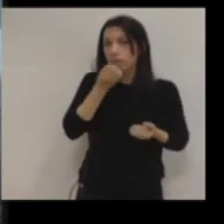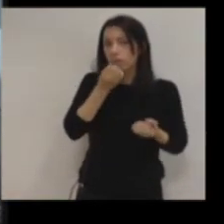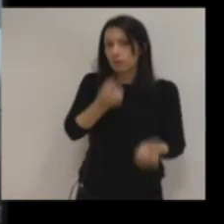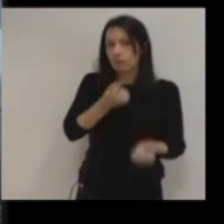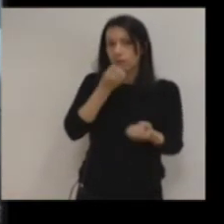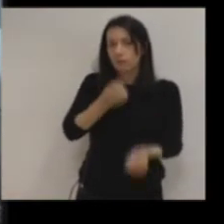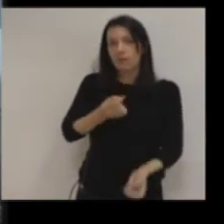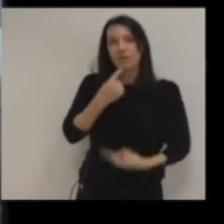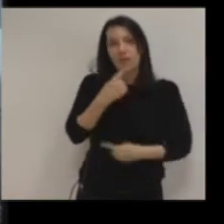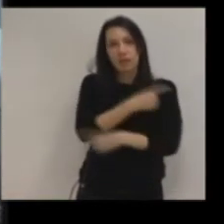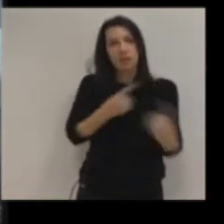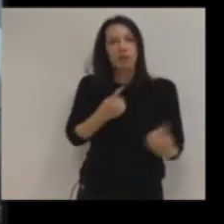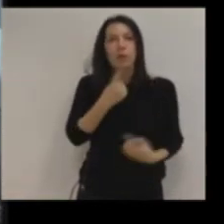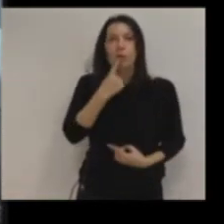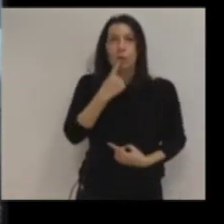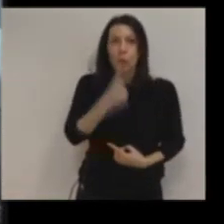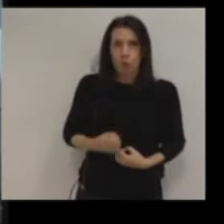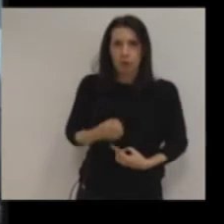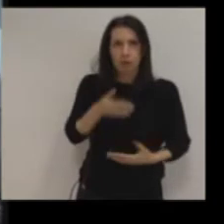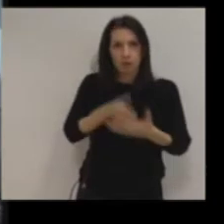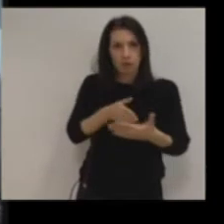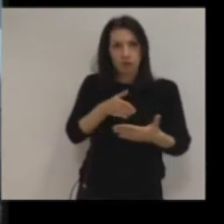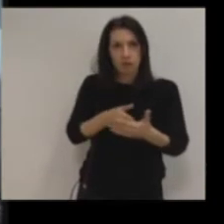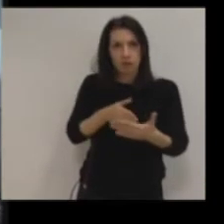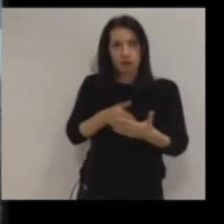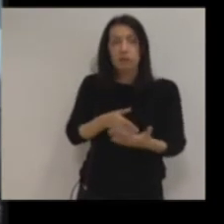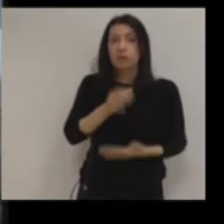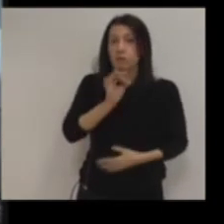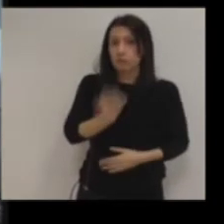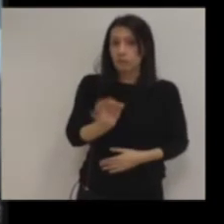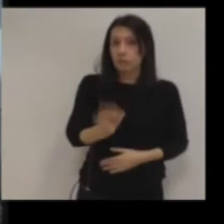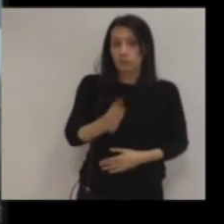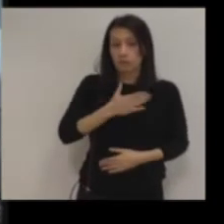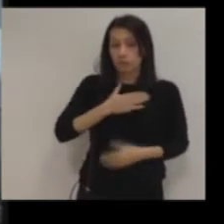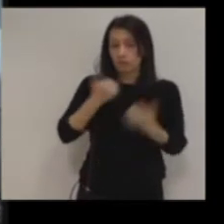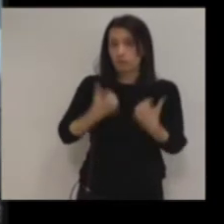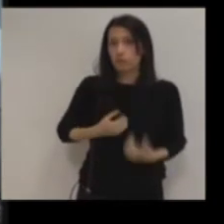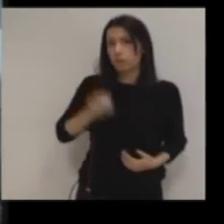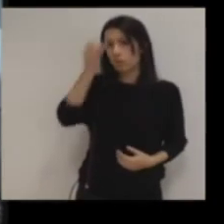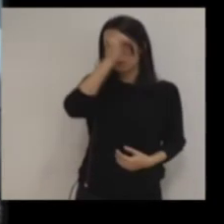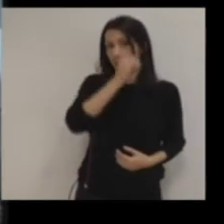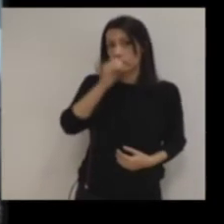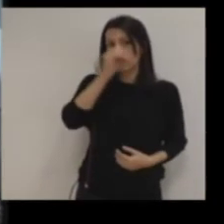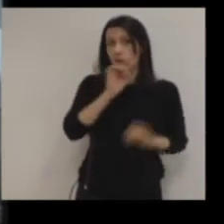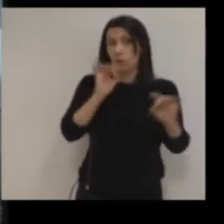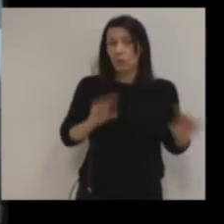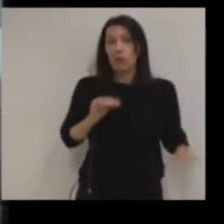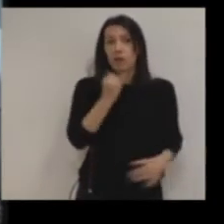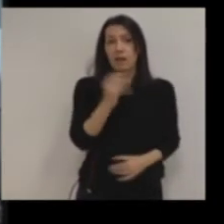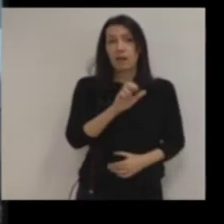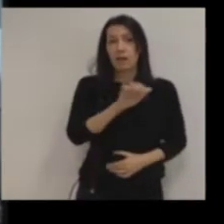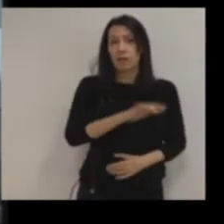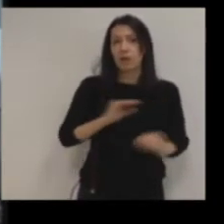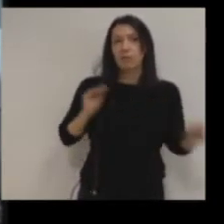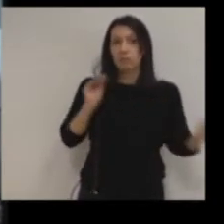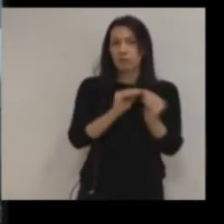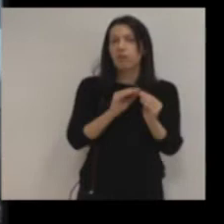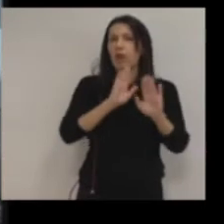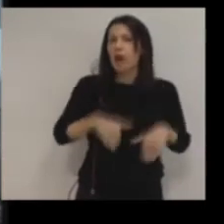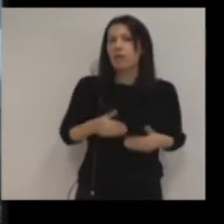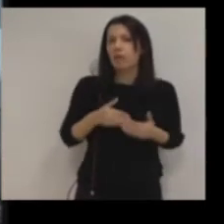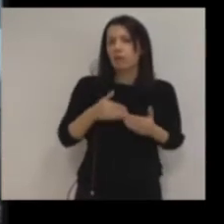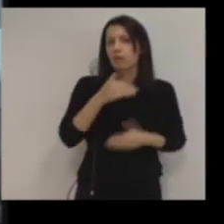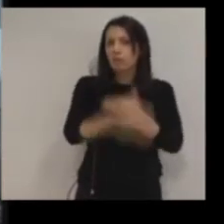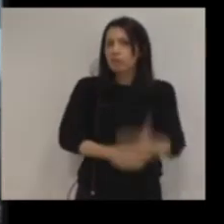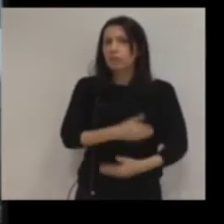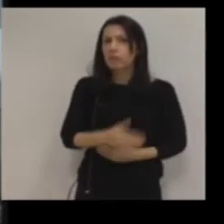manifiesto la dificultad que tiene. Y luego es cierto que yo, desde mi punto de vista, opino como Javier, acabará ganando. Ahora, eso es lo